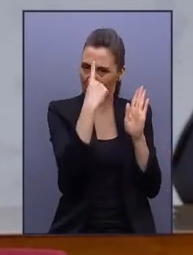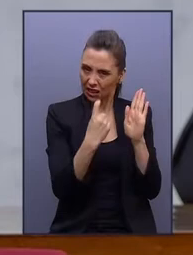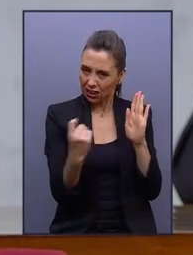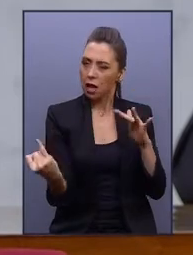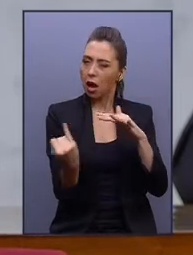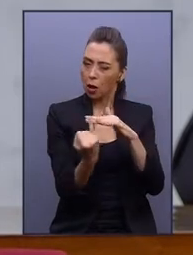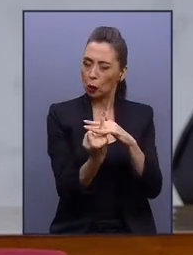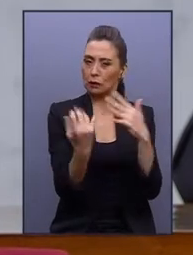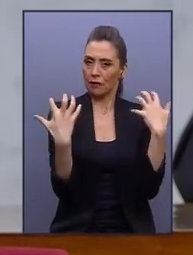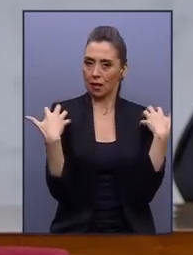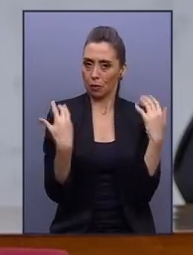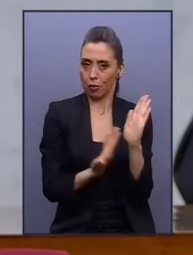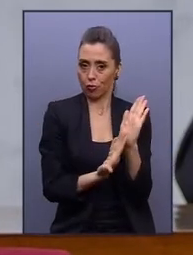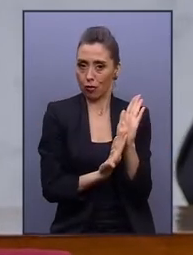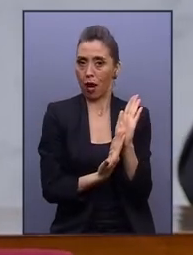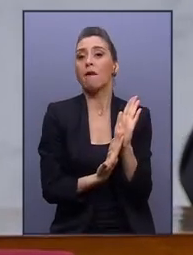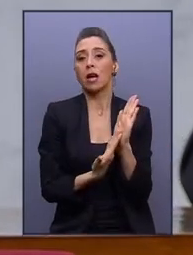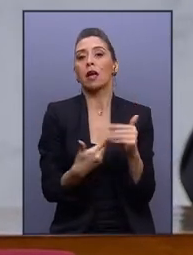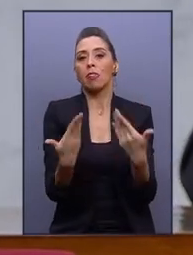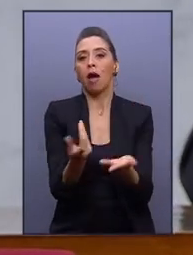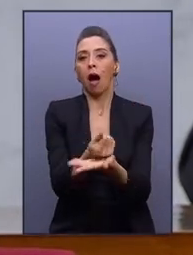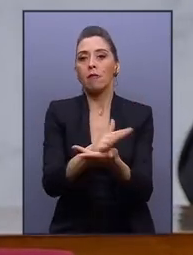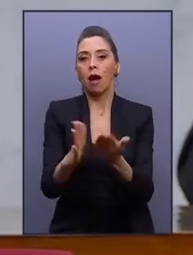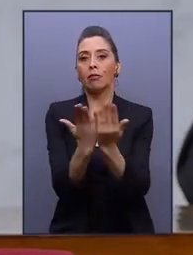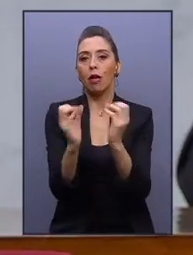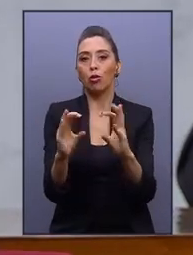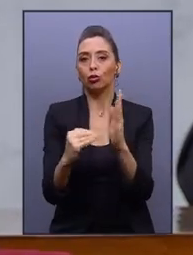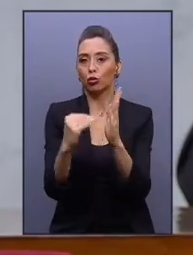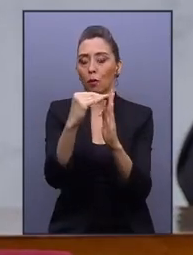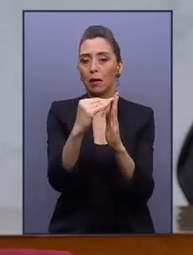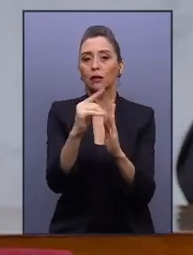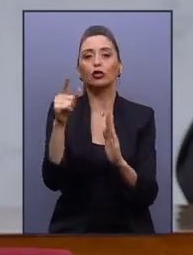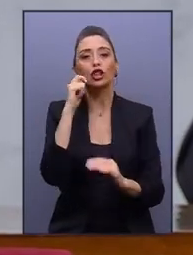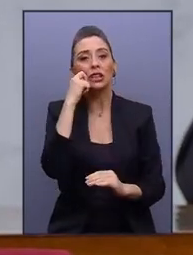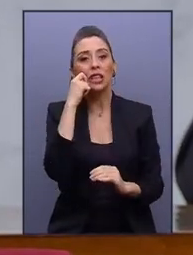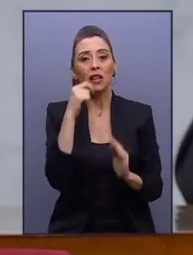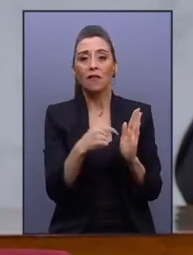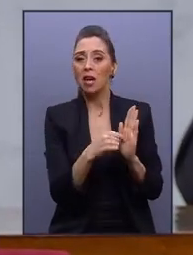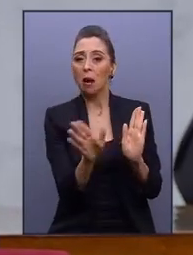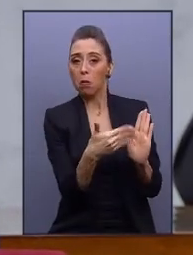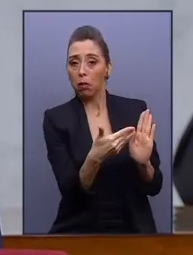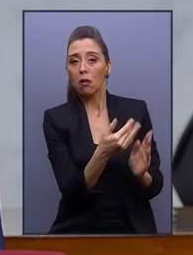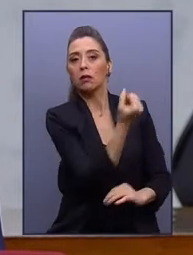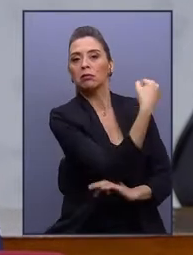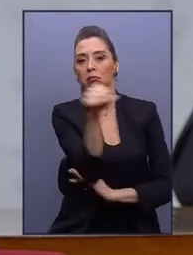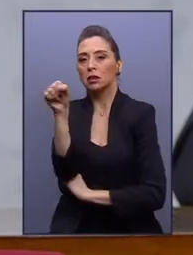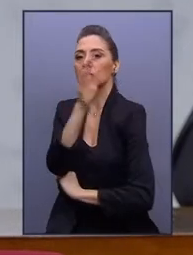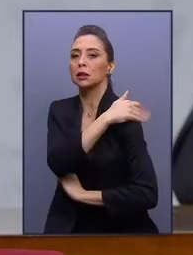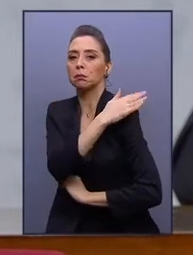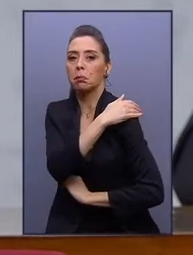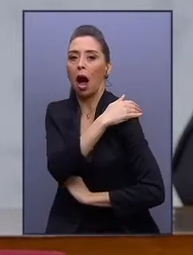inclusiva y responsable, como es la gratuidad en la educación superior, le va a estar dando la espalda a Chile y a las familias chilenas.